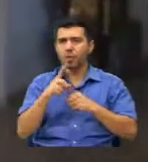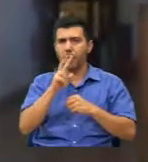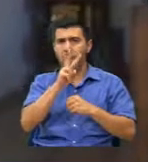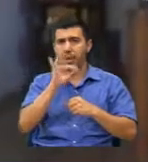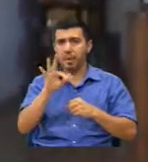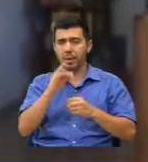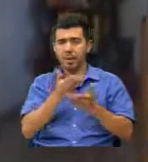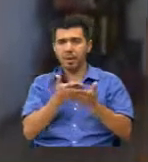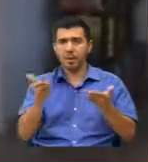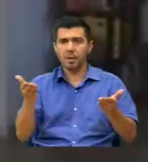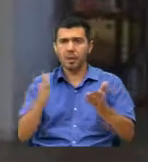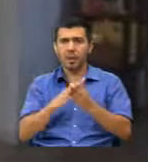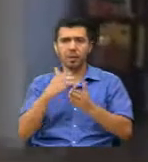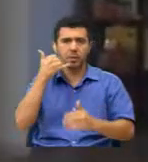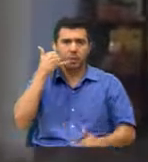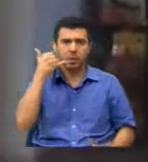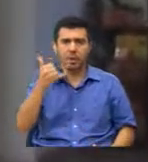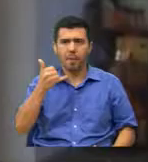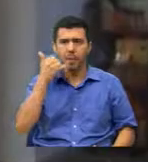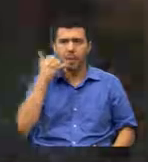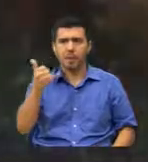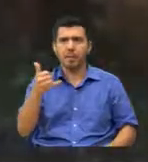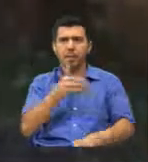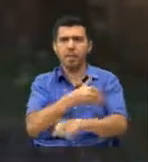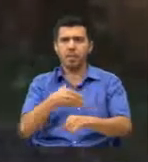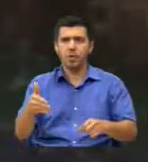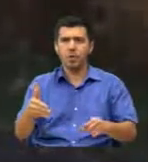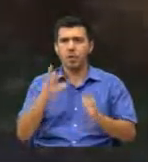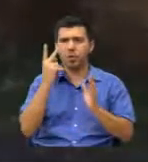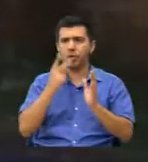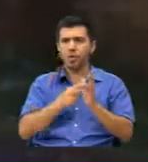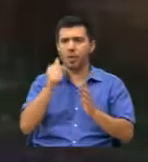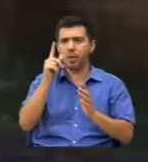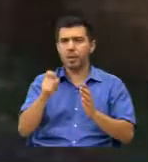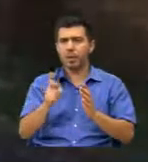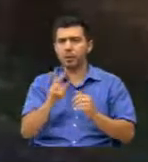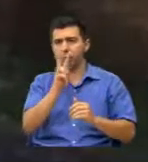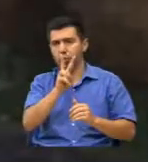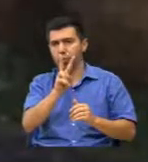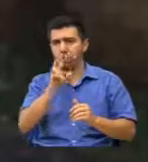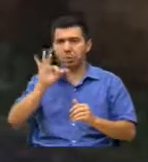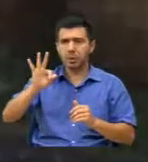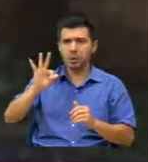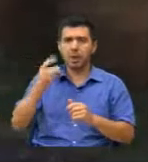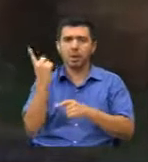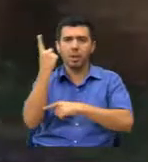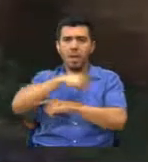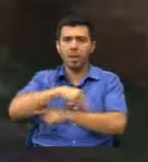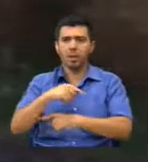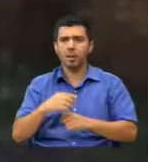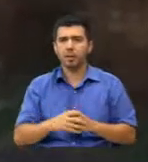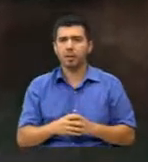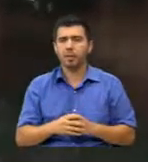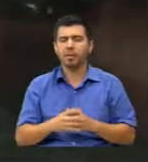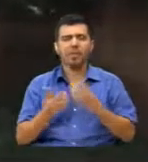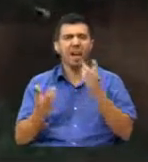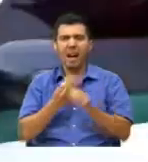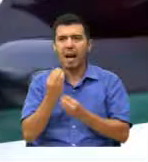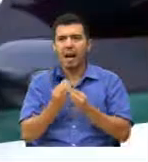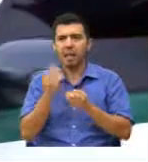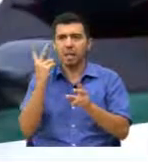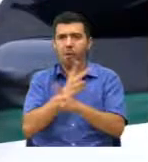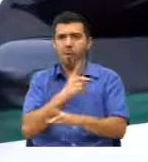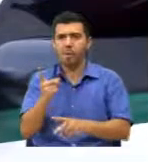millonarias se han presentado en este año 2016 y un promedio de dos a tres hechos por día están utilizando unos dos